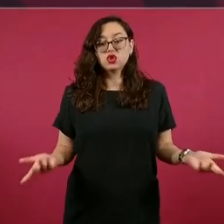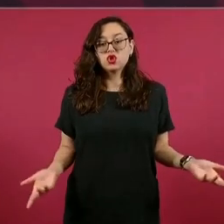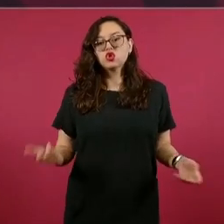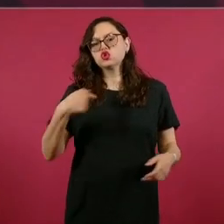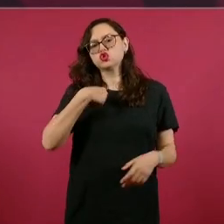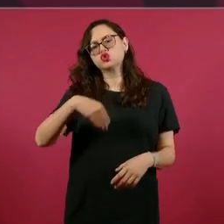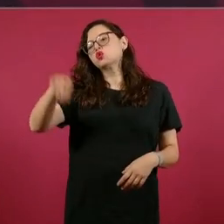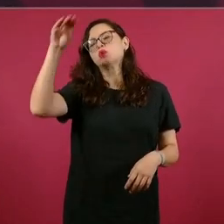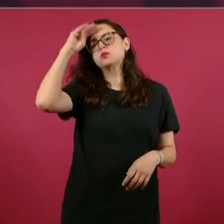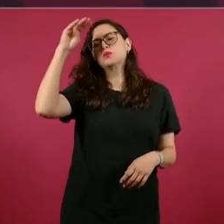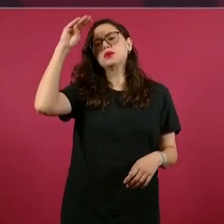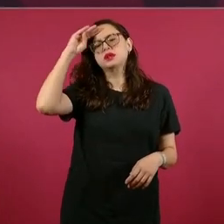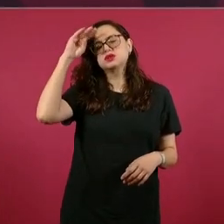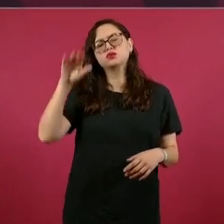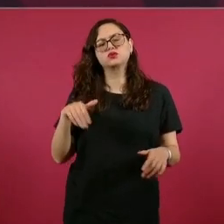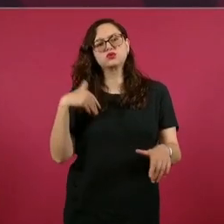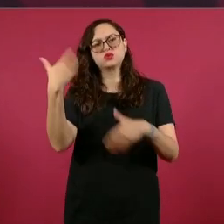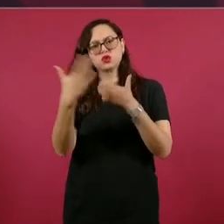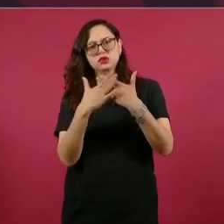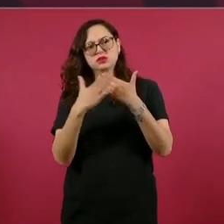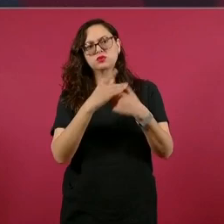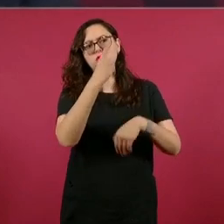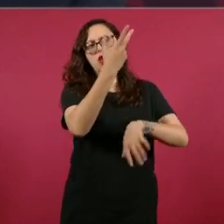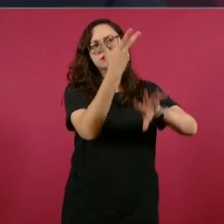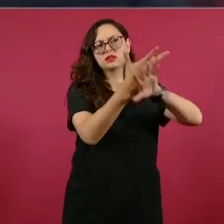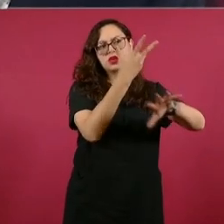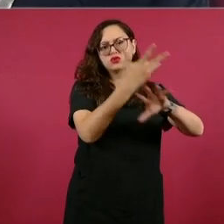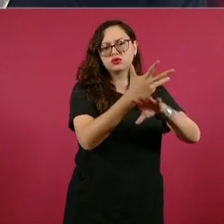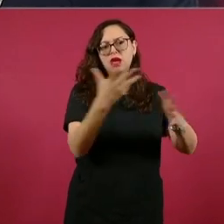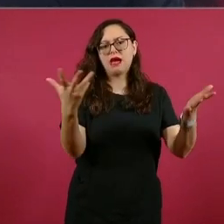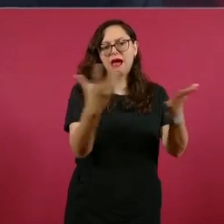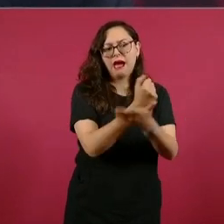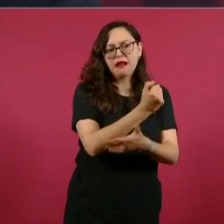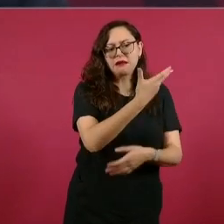tener con ella una